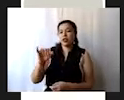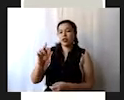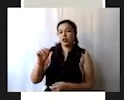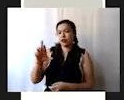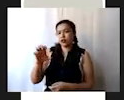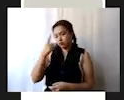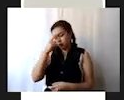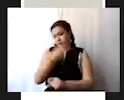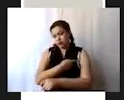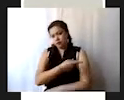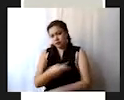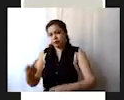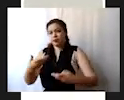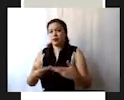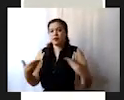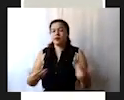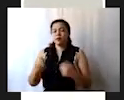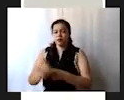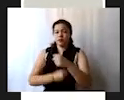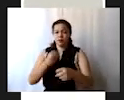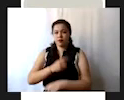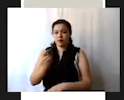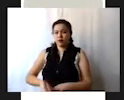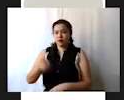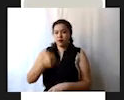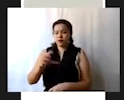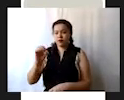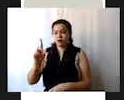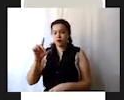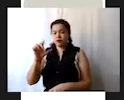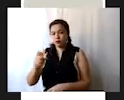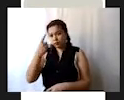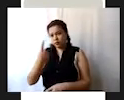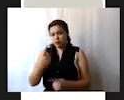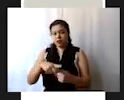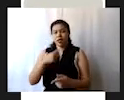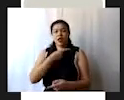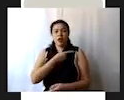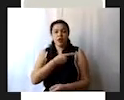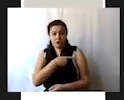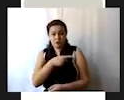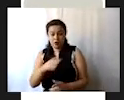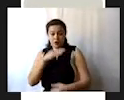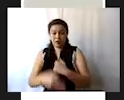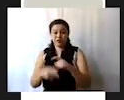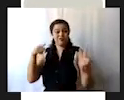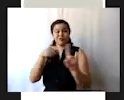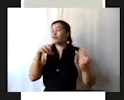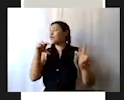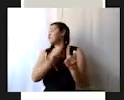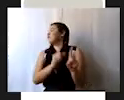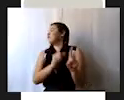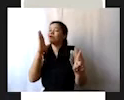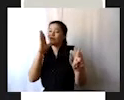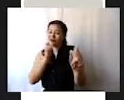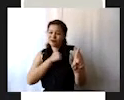aceptado este año por primera vez como el ODS 1, que es el fin de la pobreza, como que no se va a cumplir desgraciadamente de